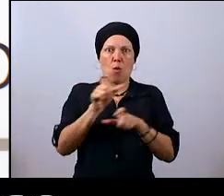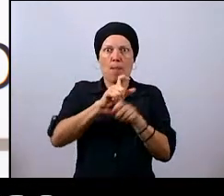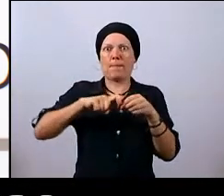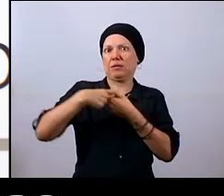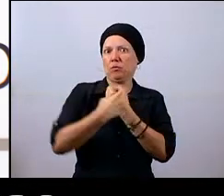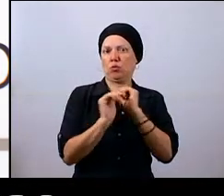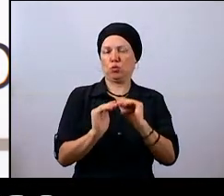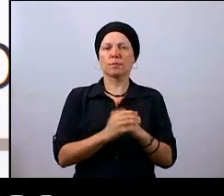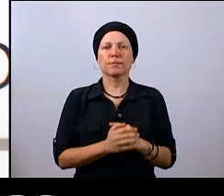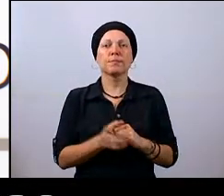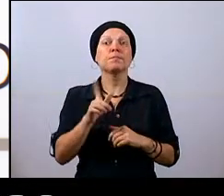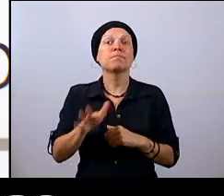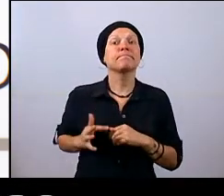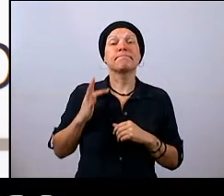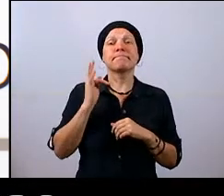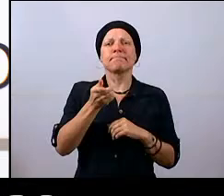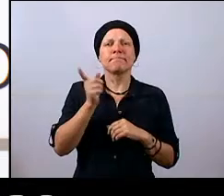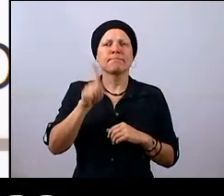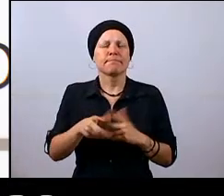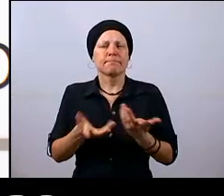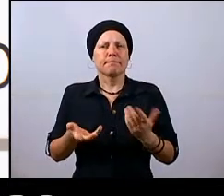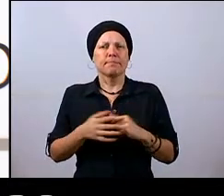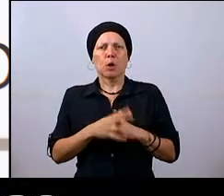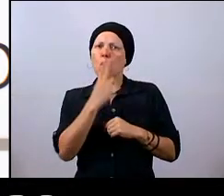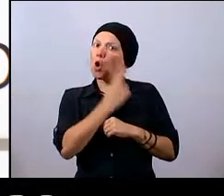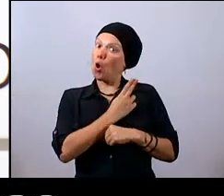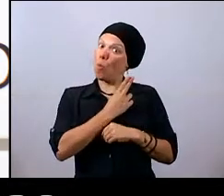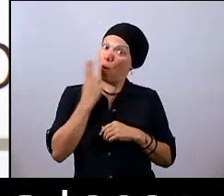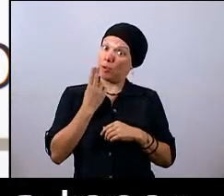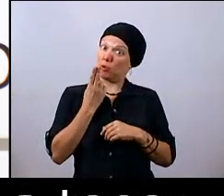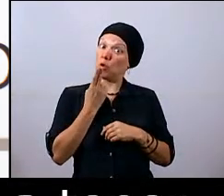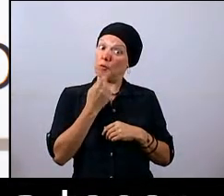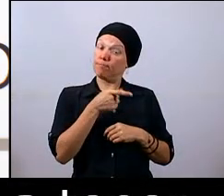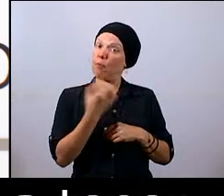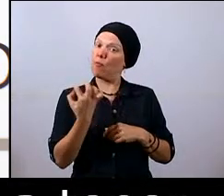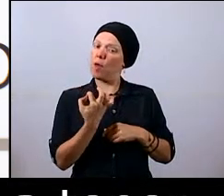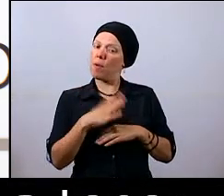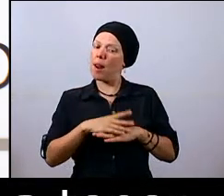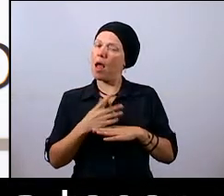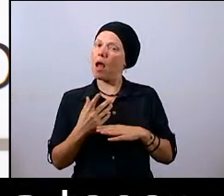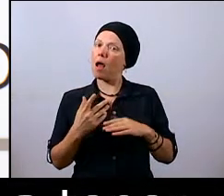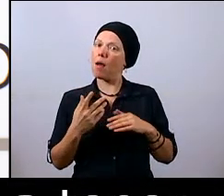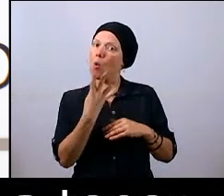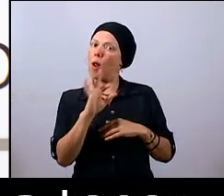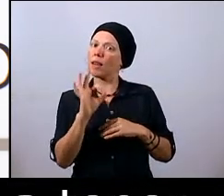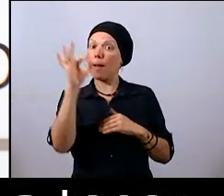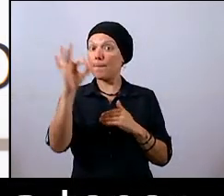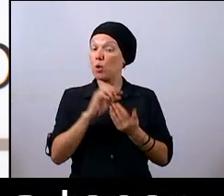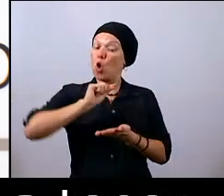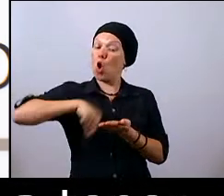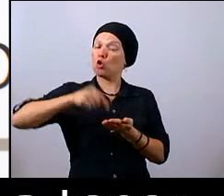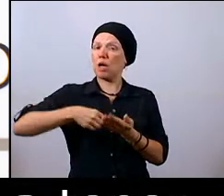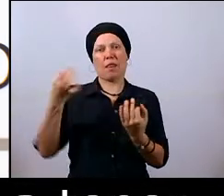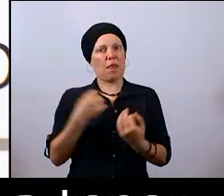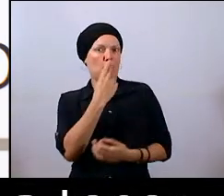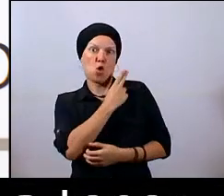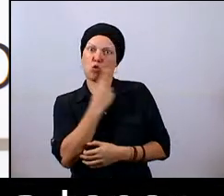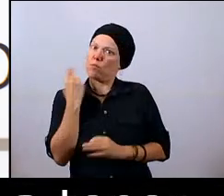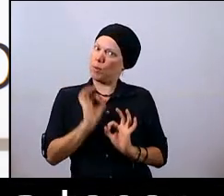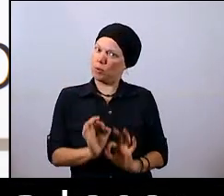participantes y además van a tener que comprometerse a contratar a un 40% de los